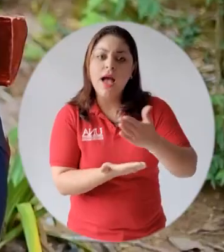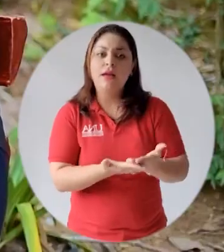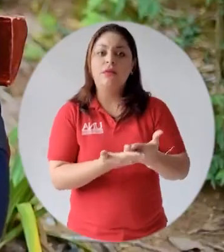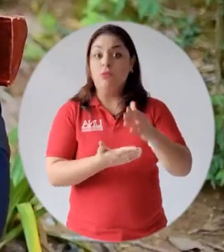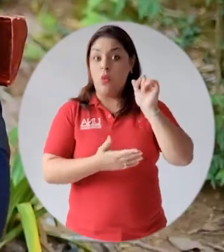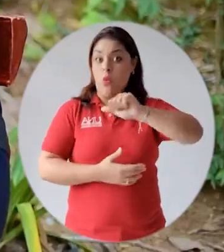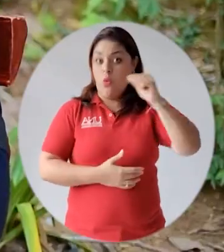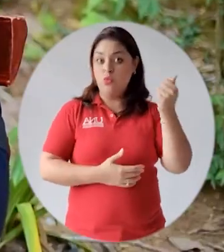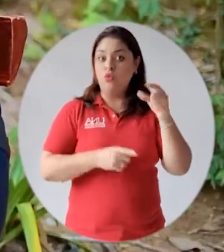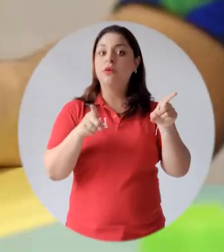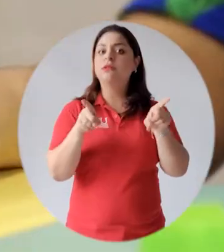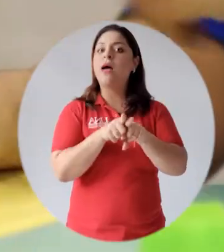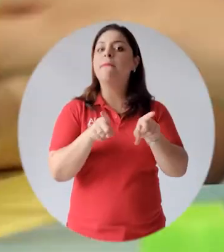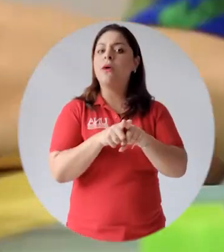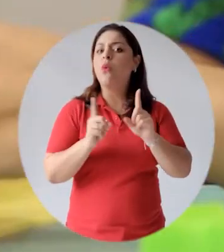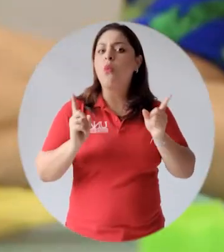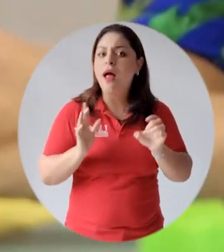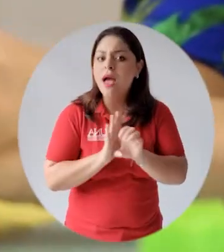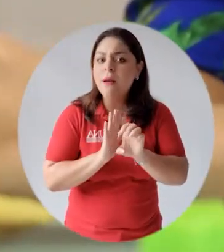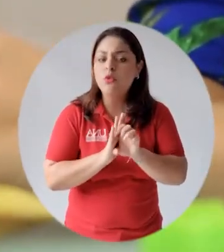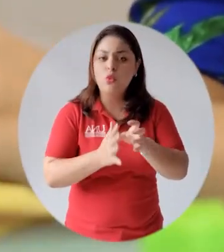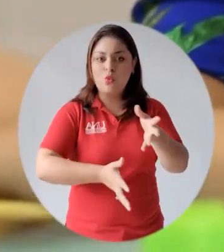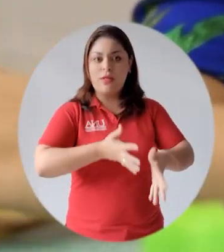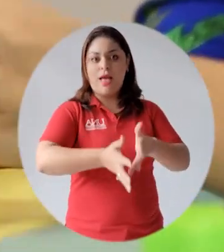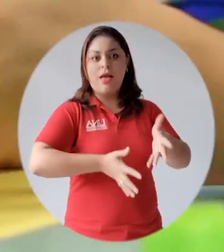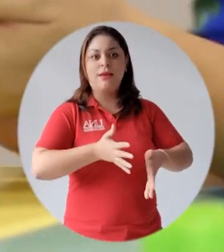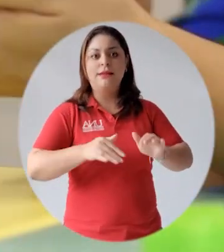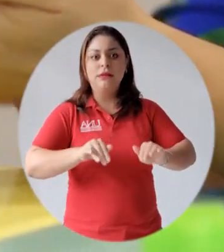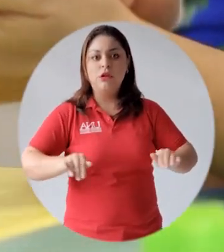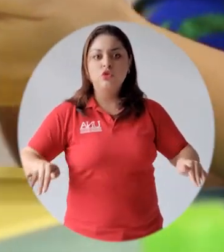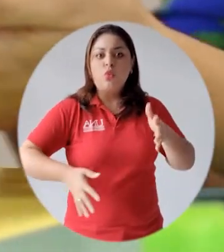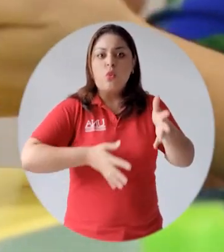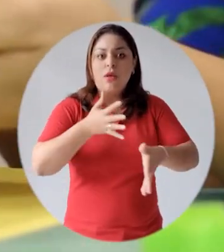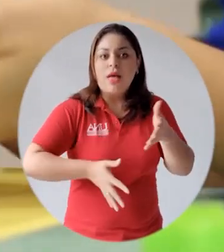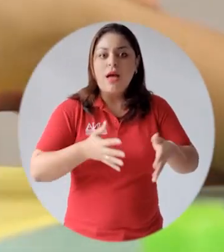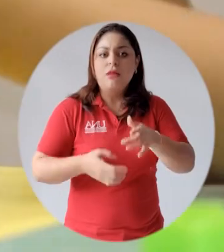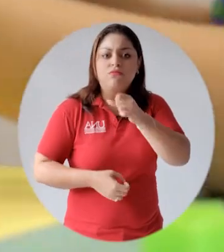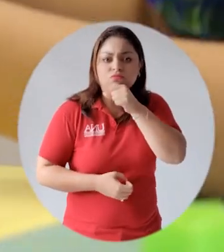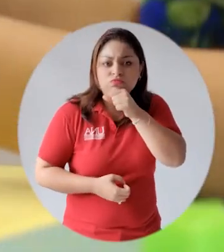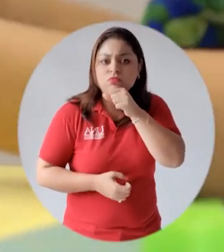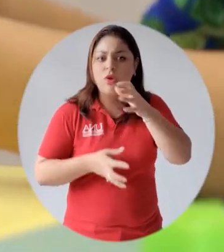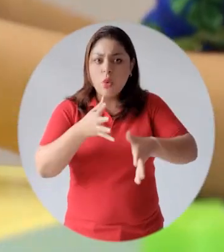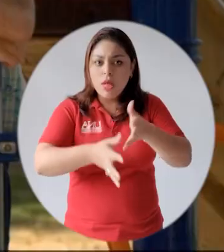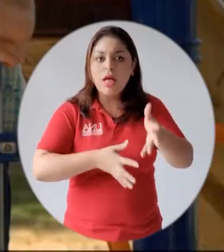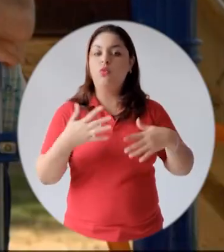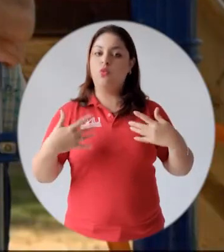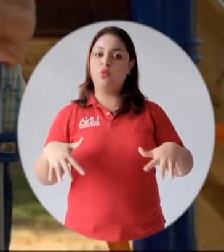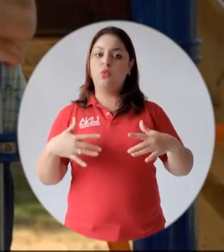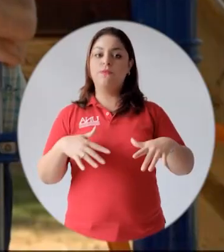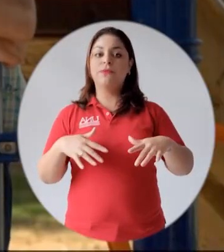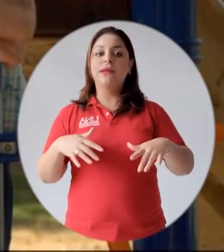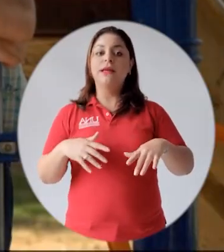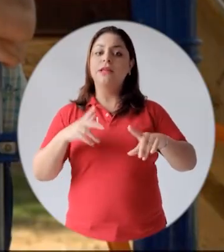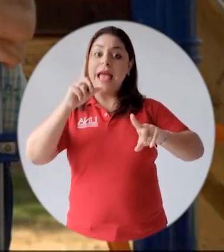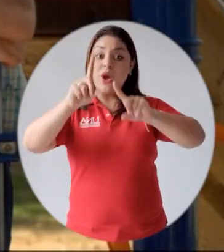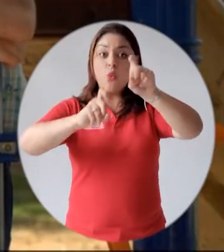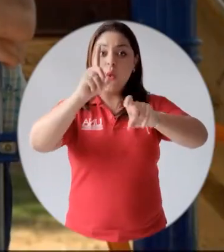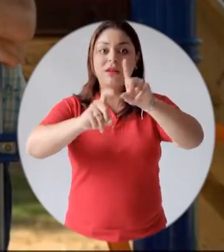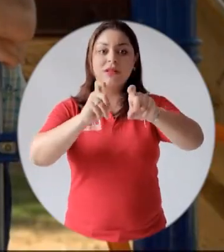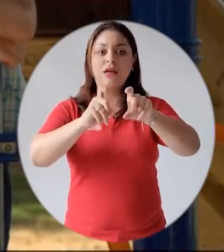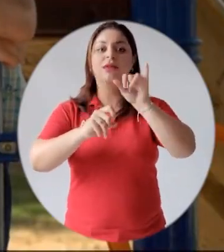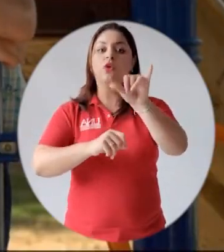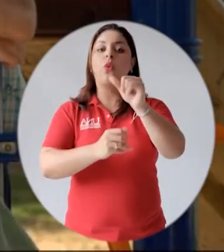más complejas y que tienen mucha relevancia en la política pública, como el tema de cuidado. Entonces, en primera instancia, las encuestas de uso de tiempo nos